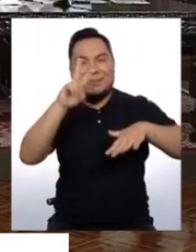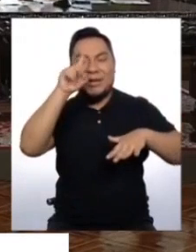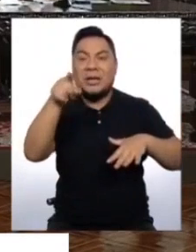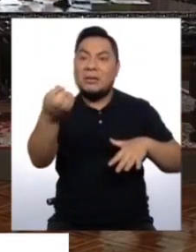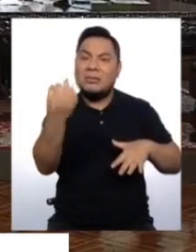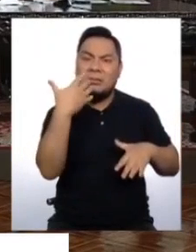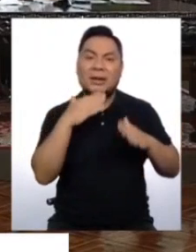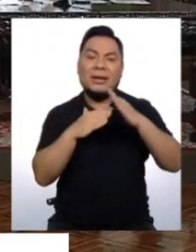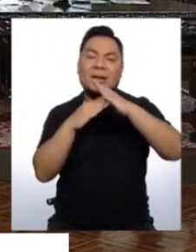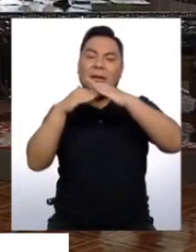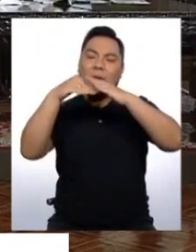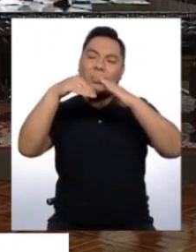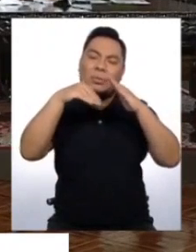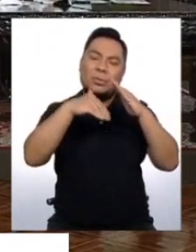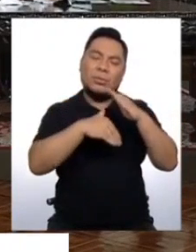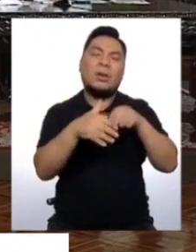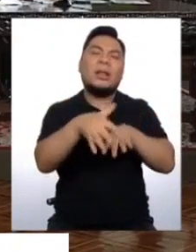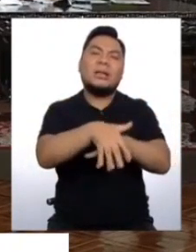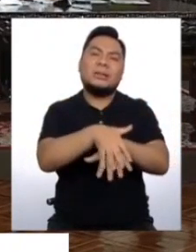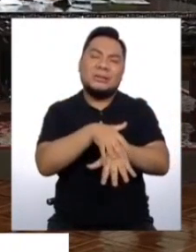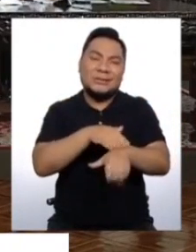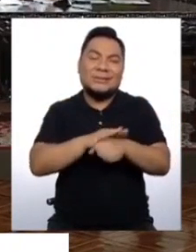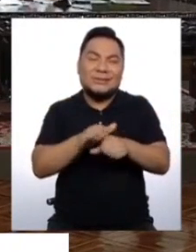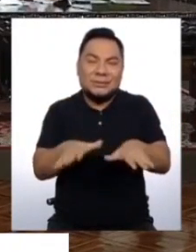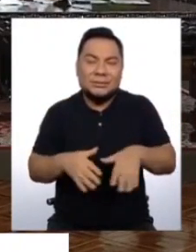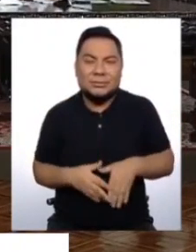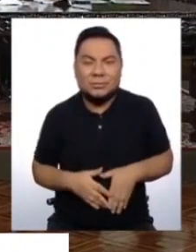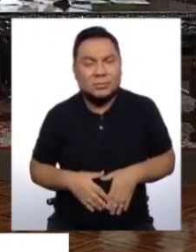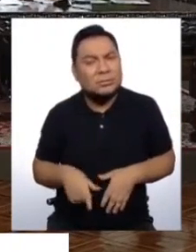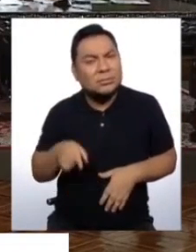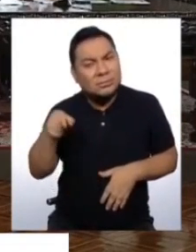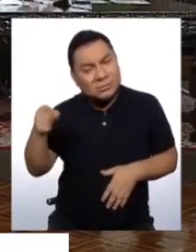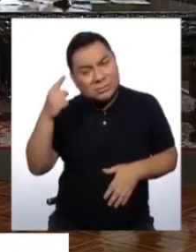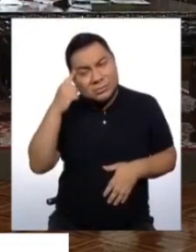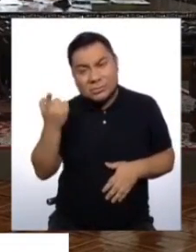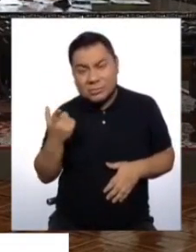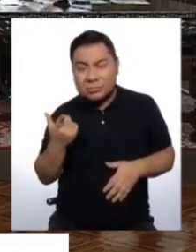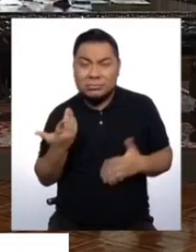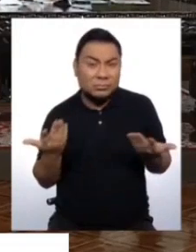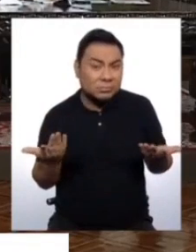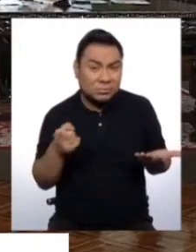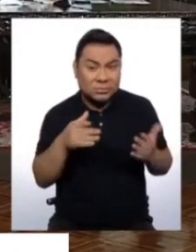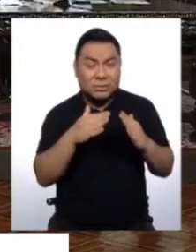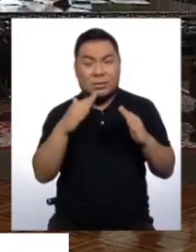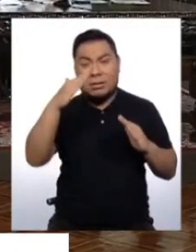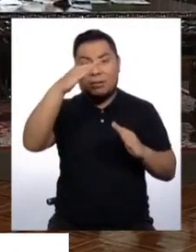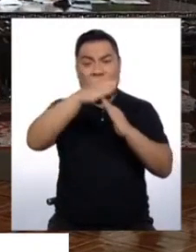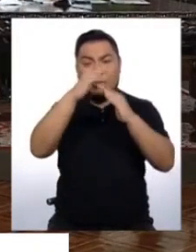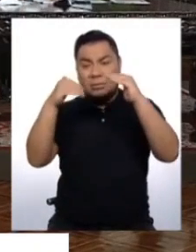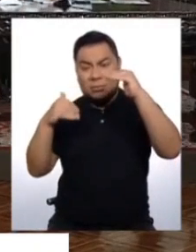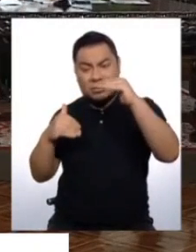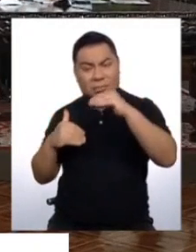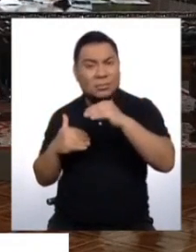comenzar un lento descenso de los contagios. ¿Está lejos, cerca, esa meseta que todos